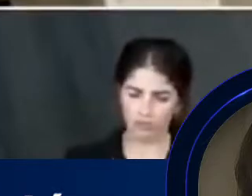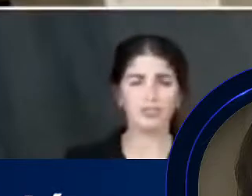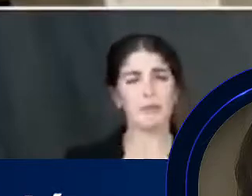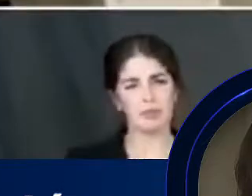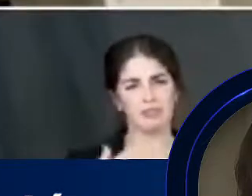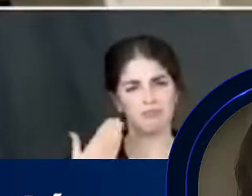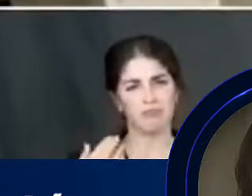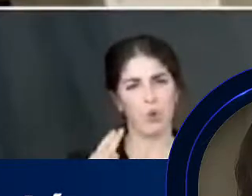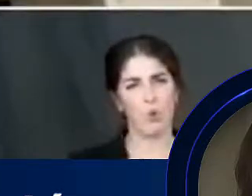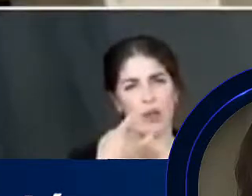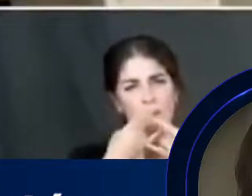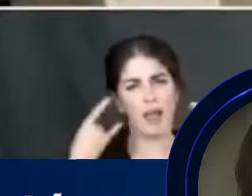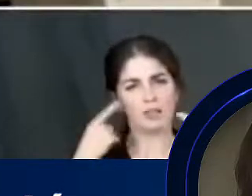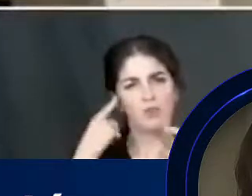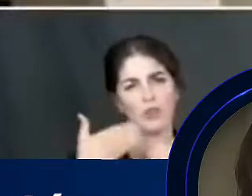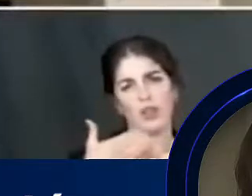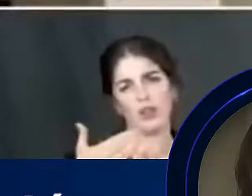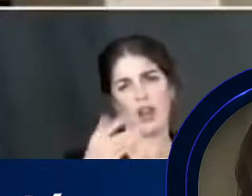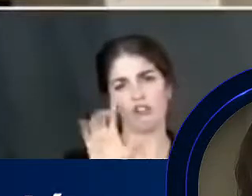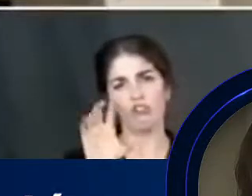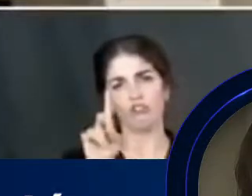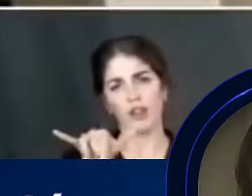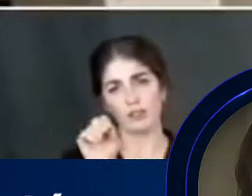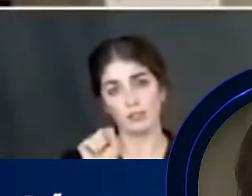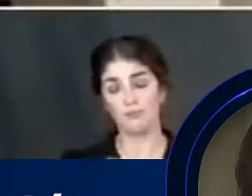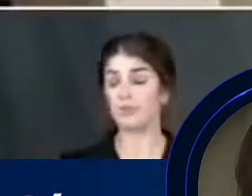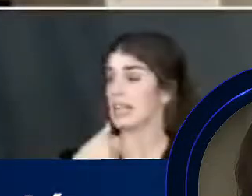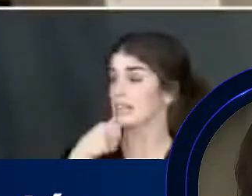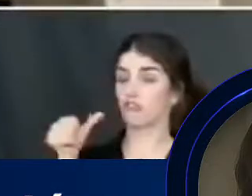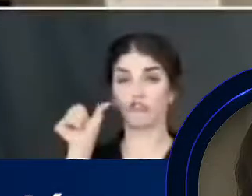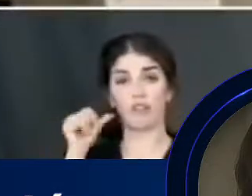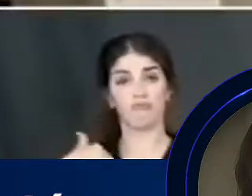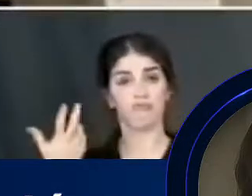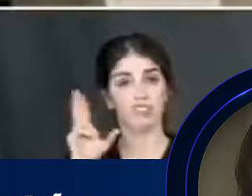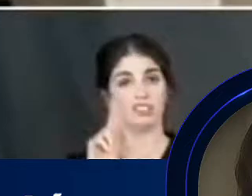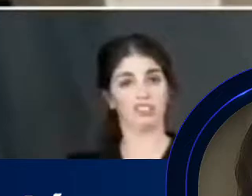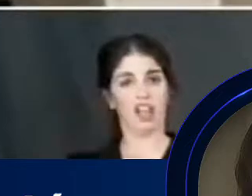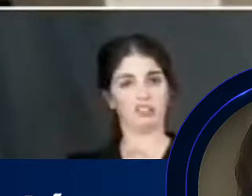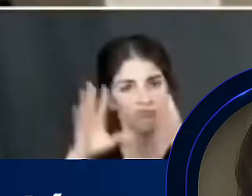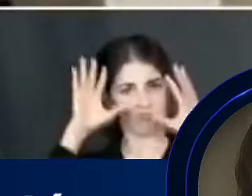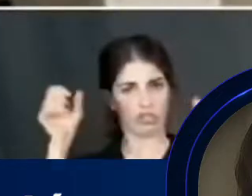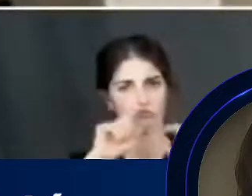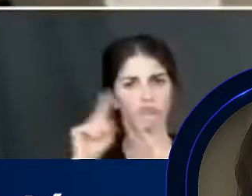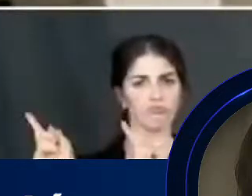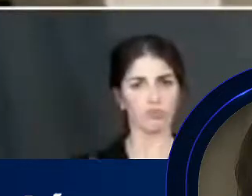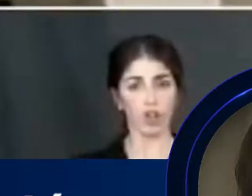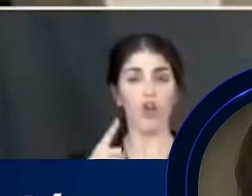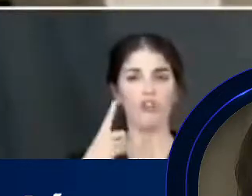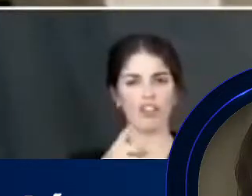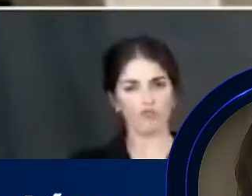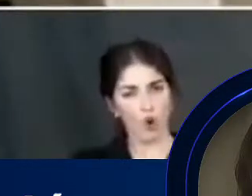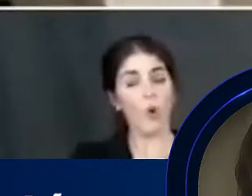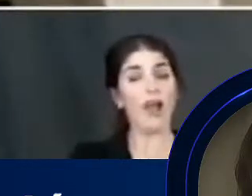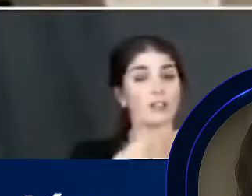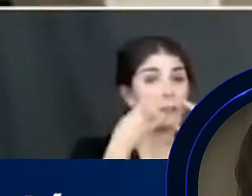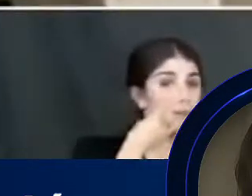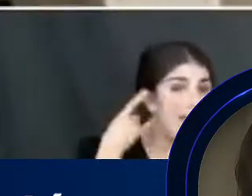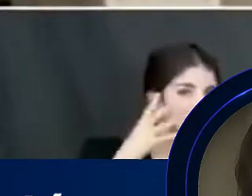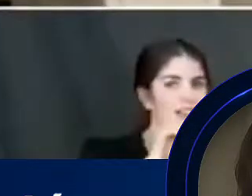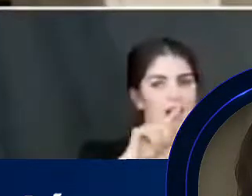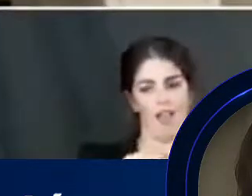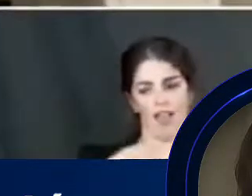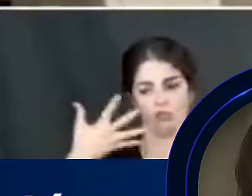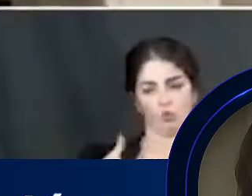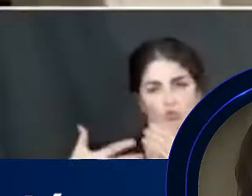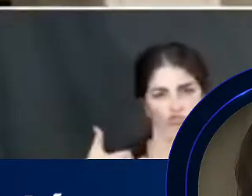pues, prácticamente era un desastre. Entonces, pues hay que ver que el nuevo gobierno pues